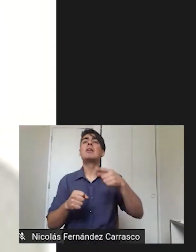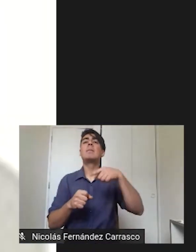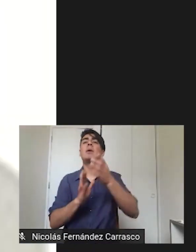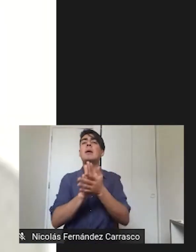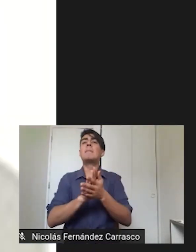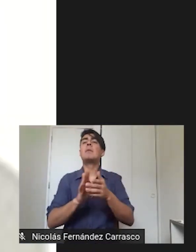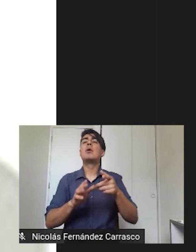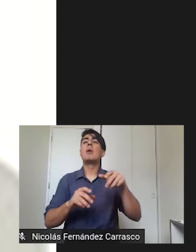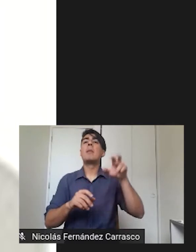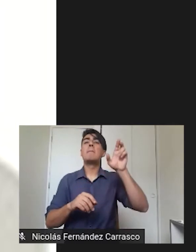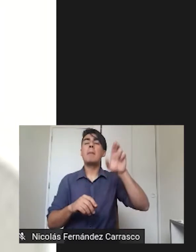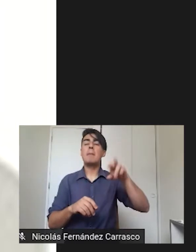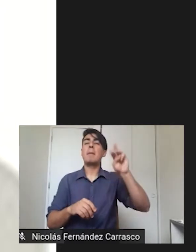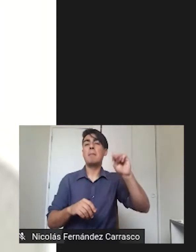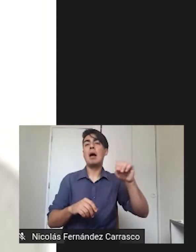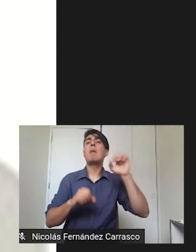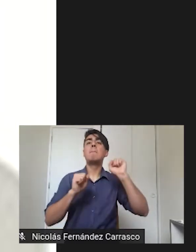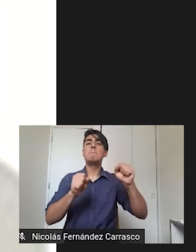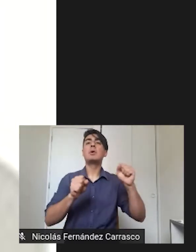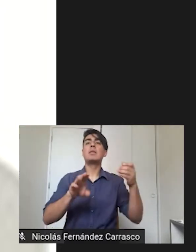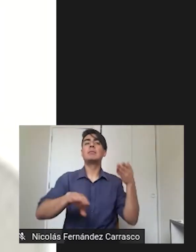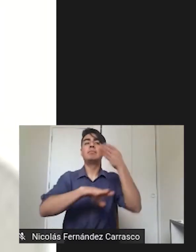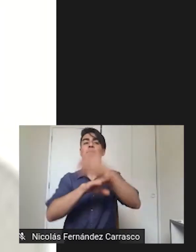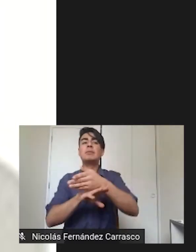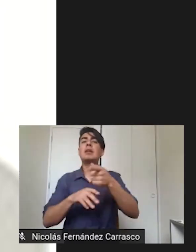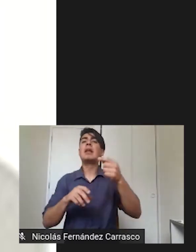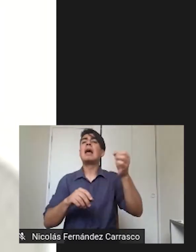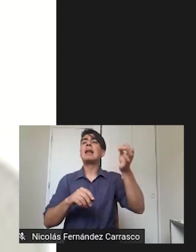de centros de datos de los Estados Unidos.